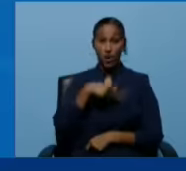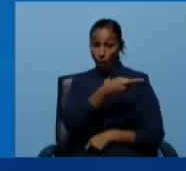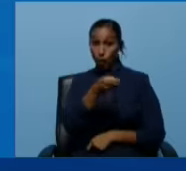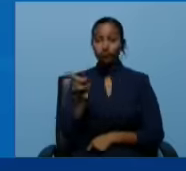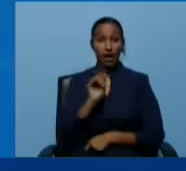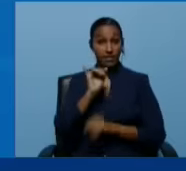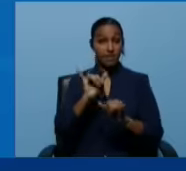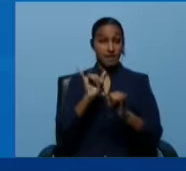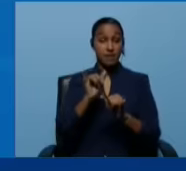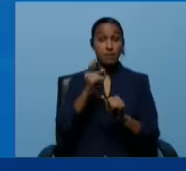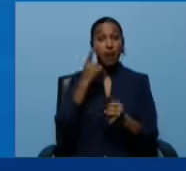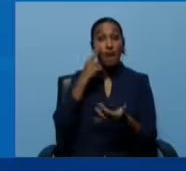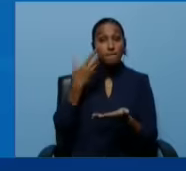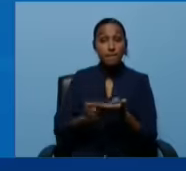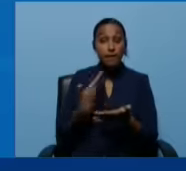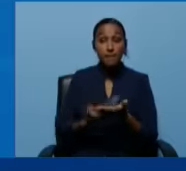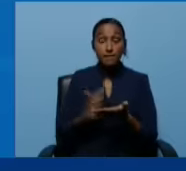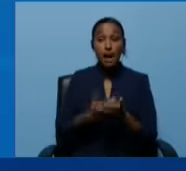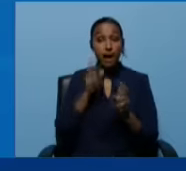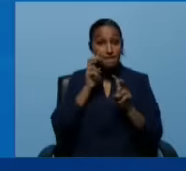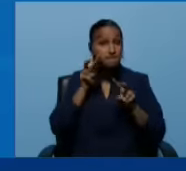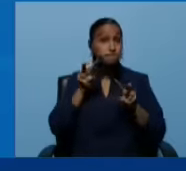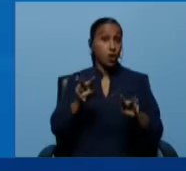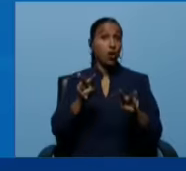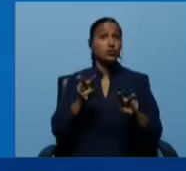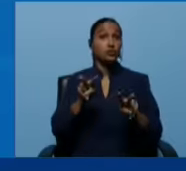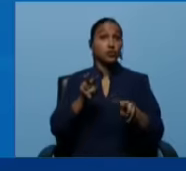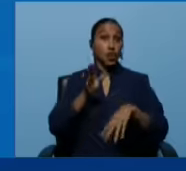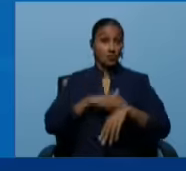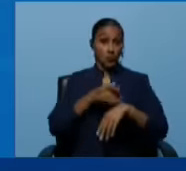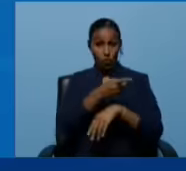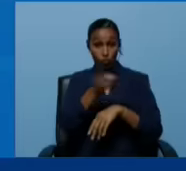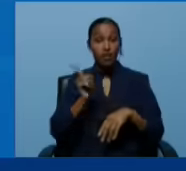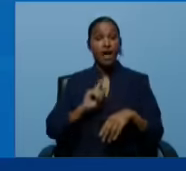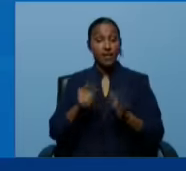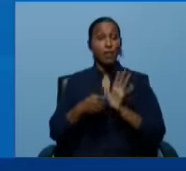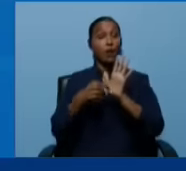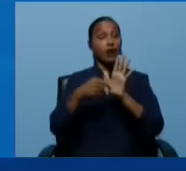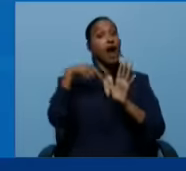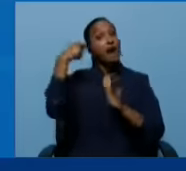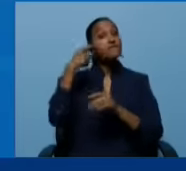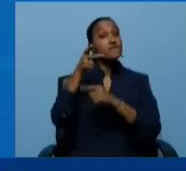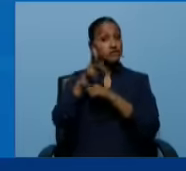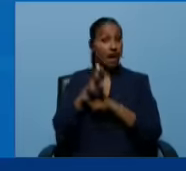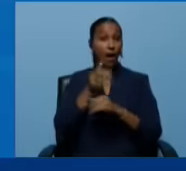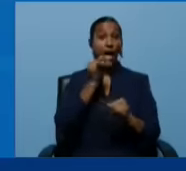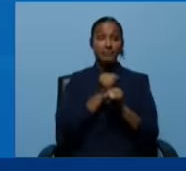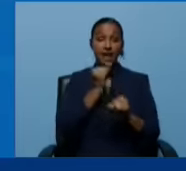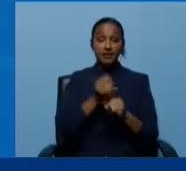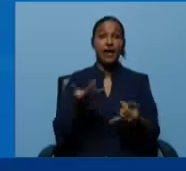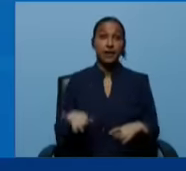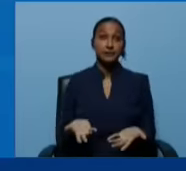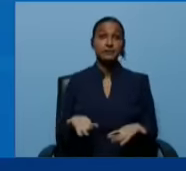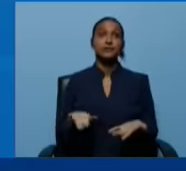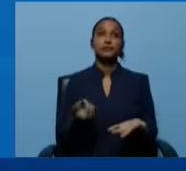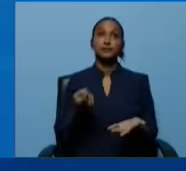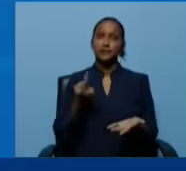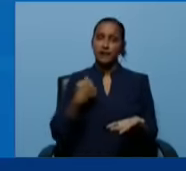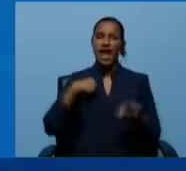contó. Me imagino que han sacado algún videíto en las redes de ustedes, ¿verdad? Tenemos aquí